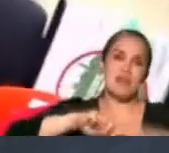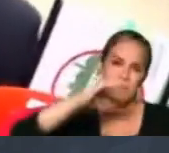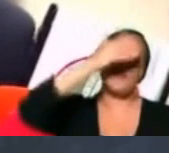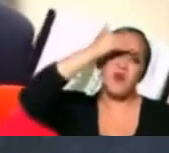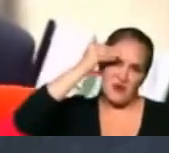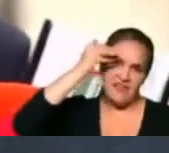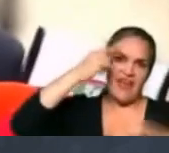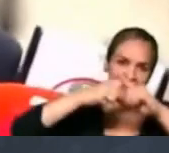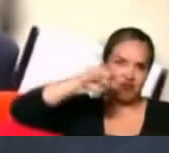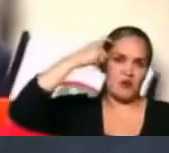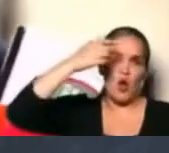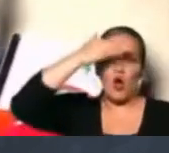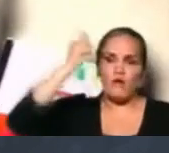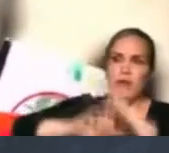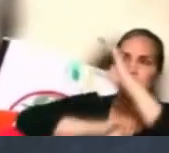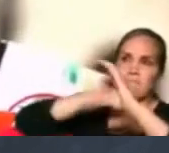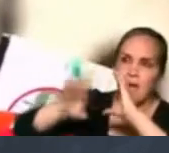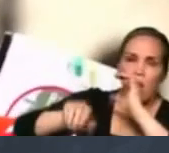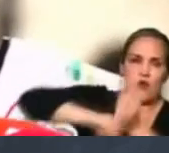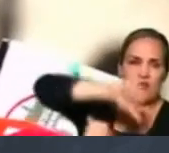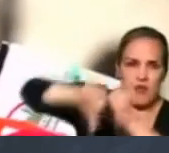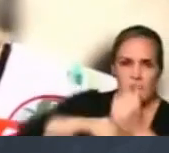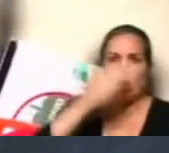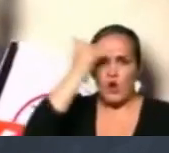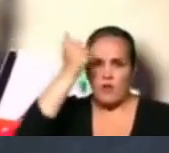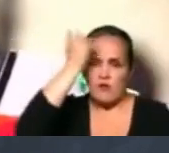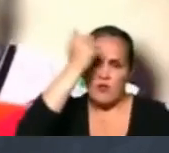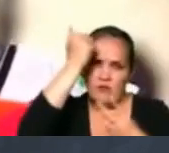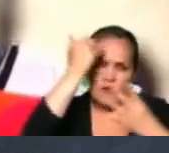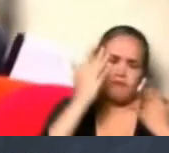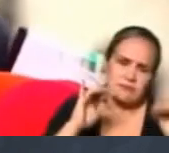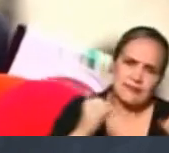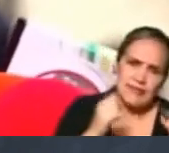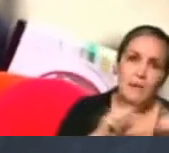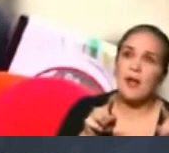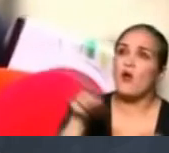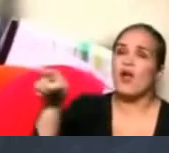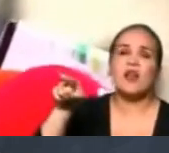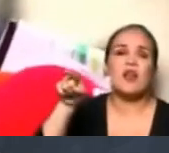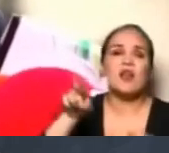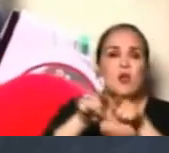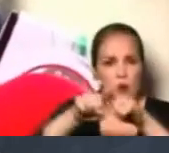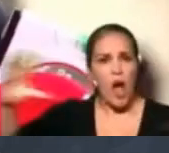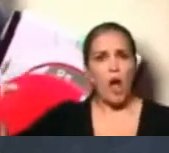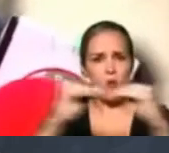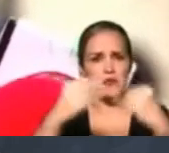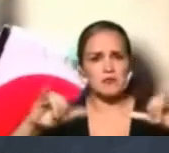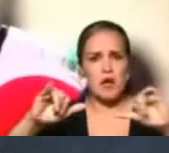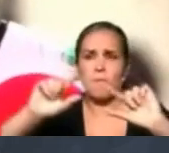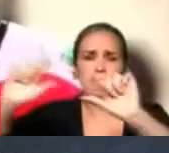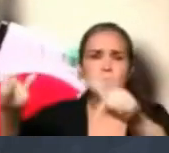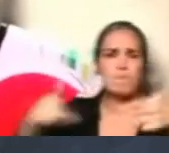una serie de pasos que había que dar, sino que hay una burla sobre Colombia,